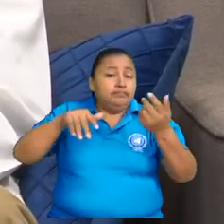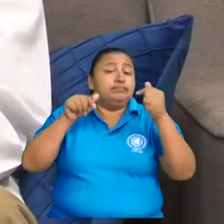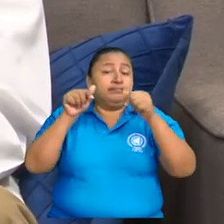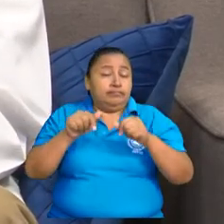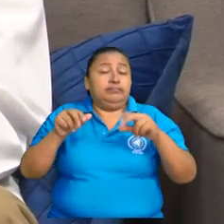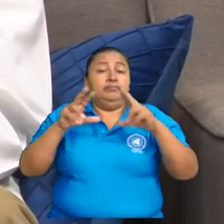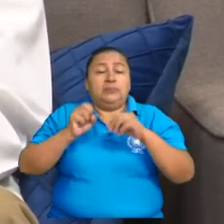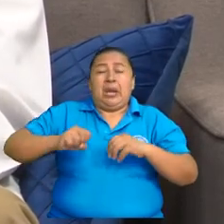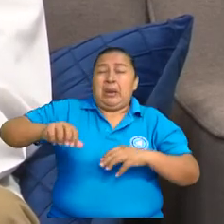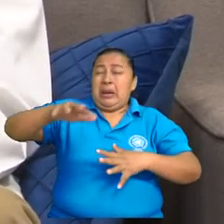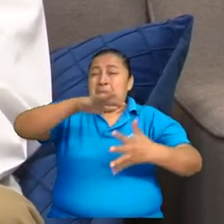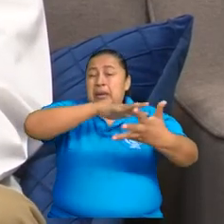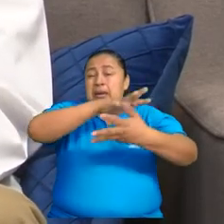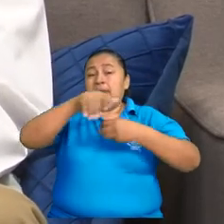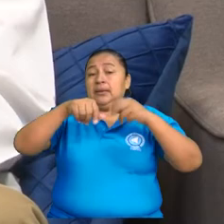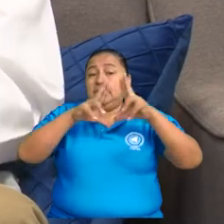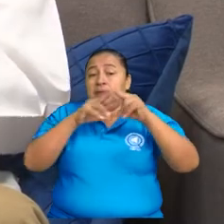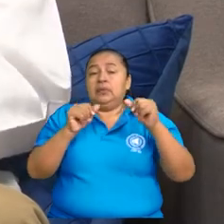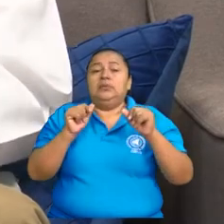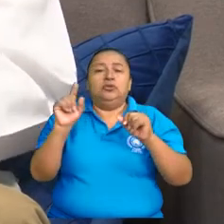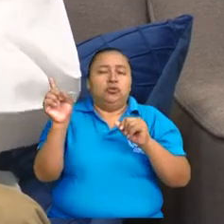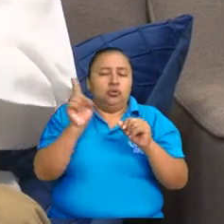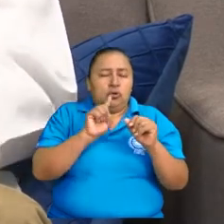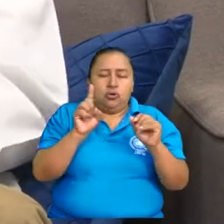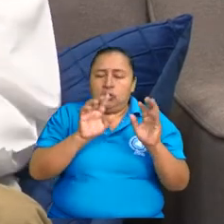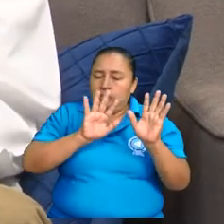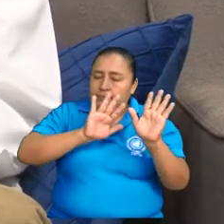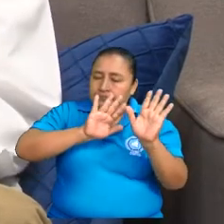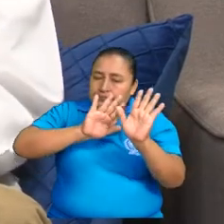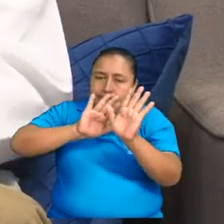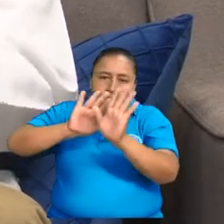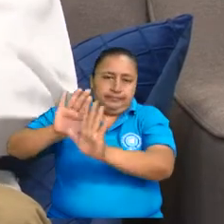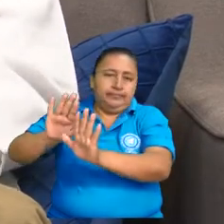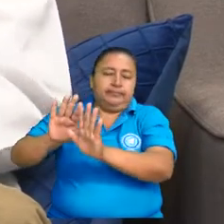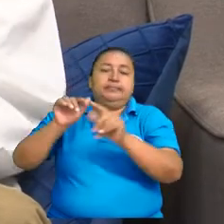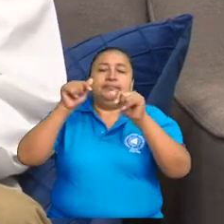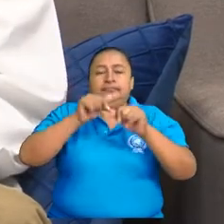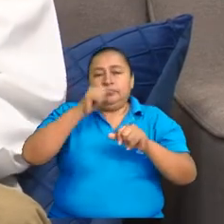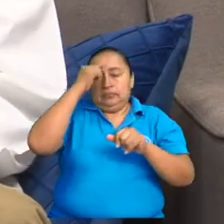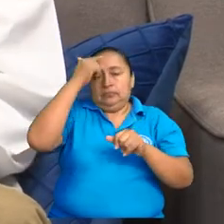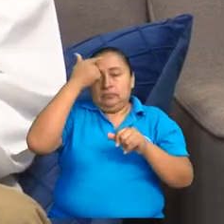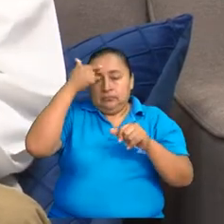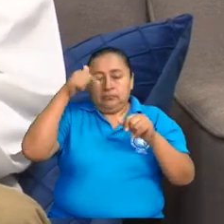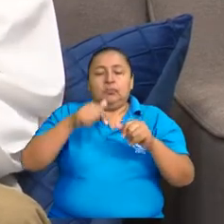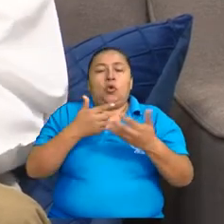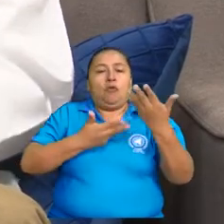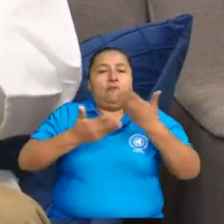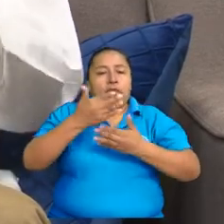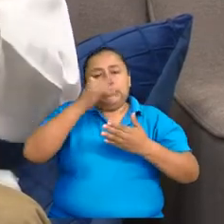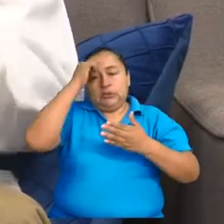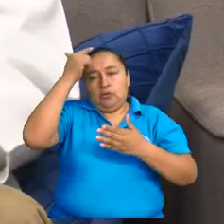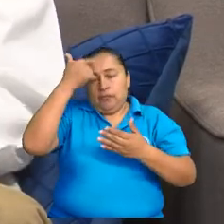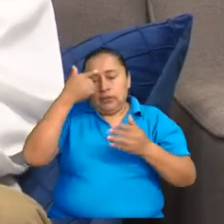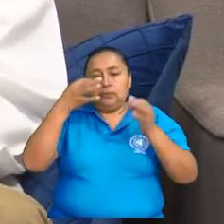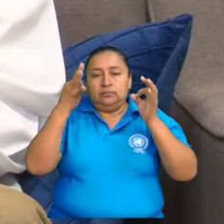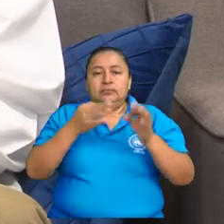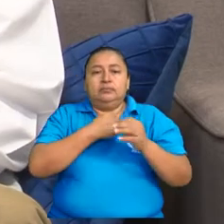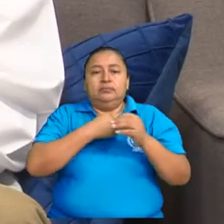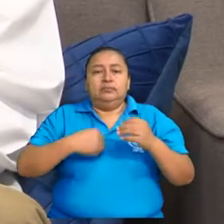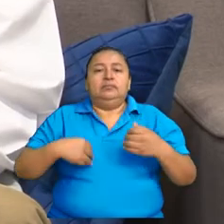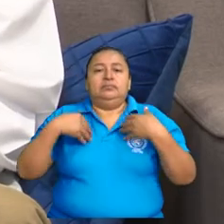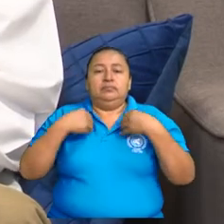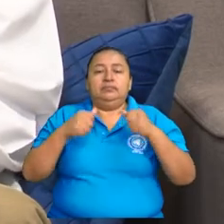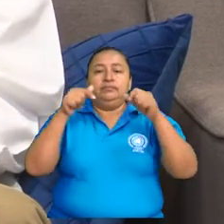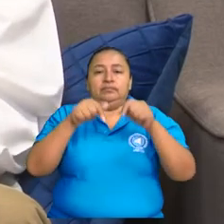caos sociales, y más bien tengan la confianza en nosotros, en nuestro gobierno, tengan la confianza en las instituciones del